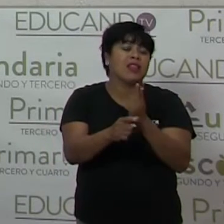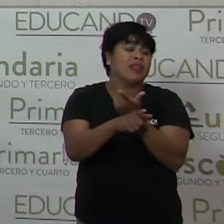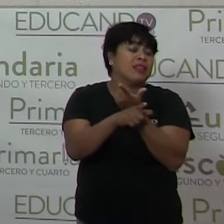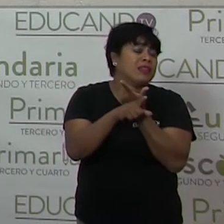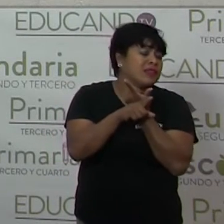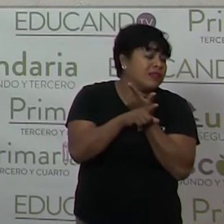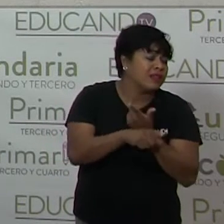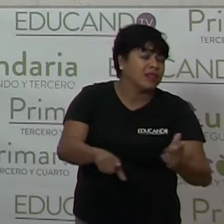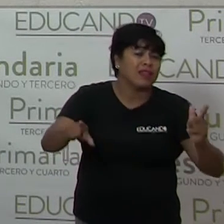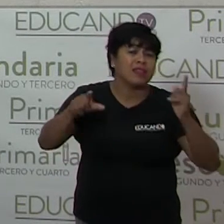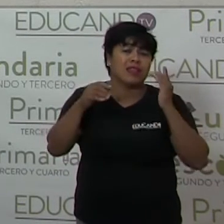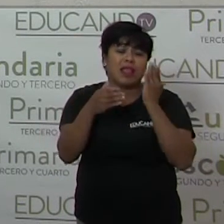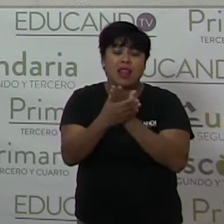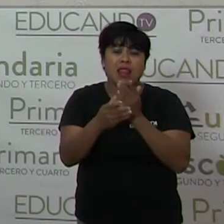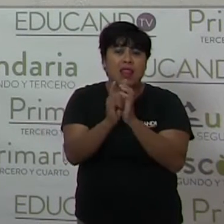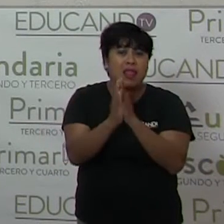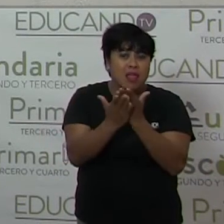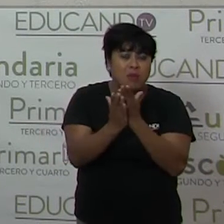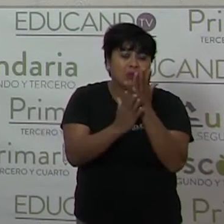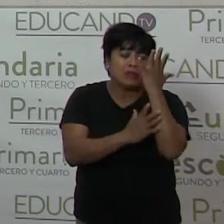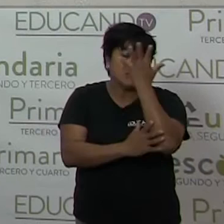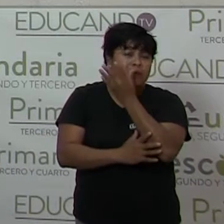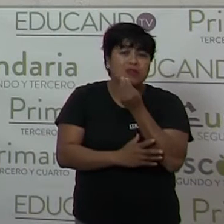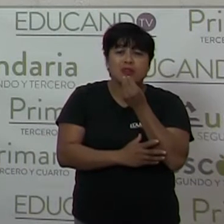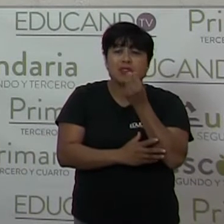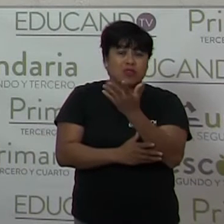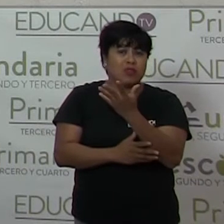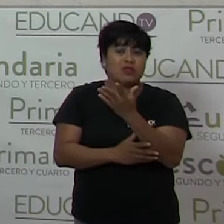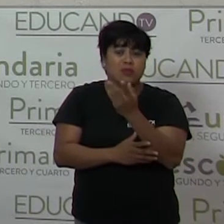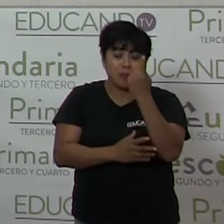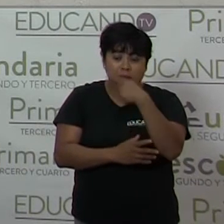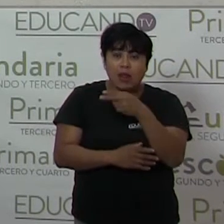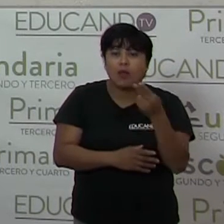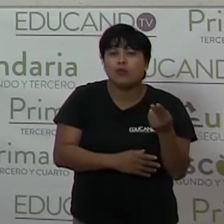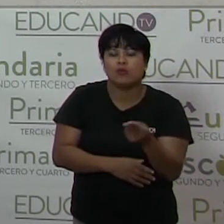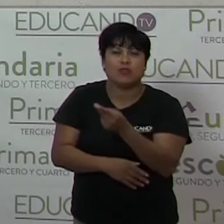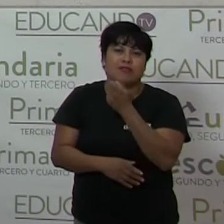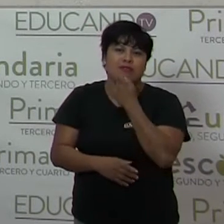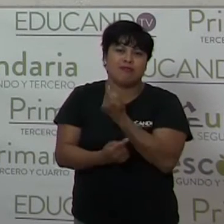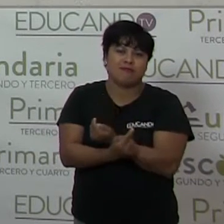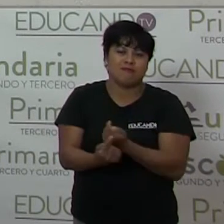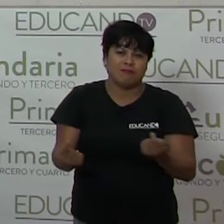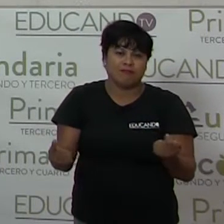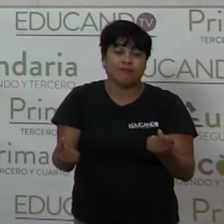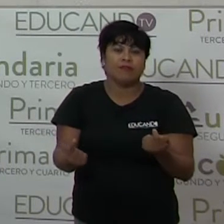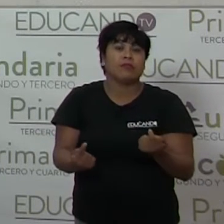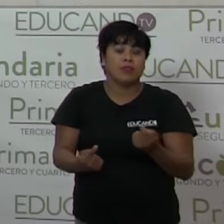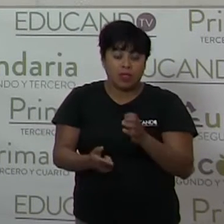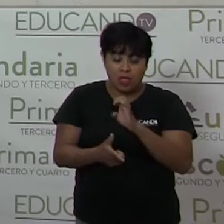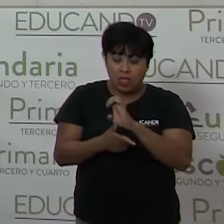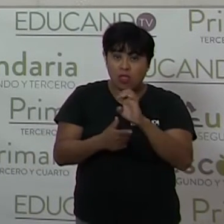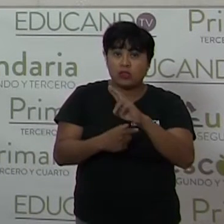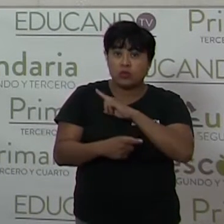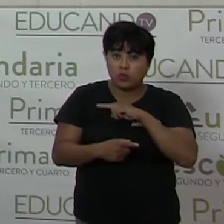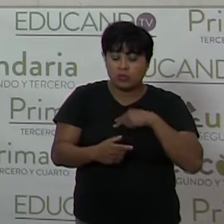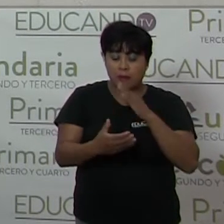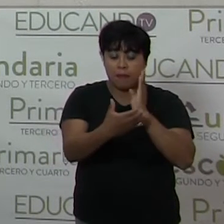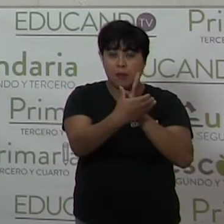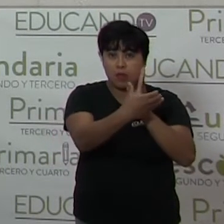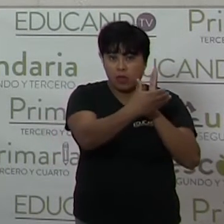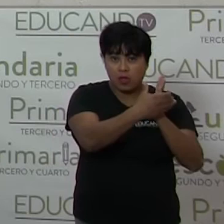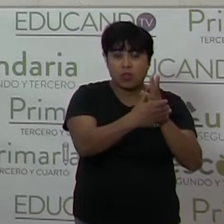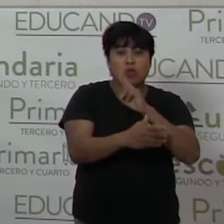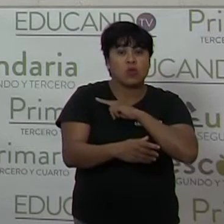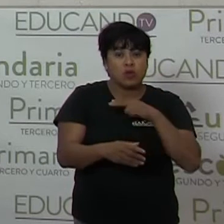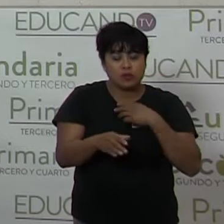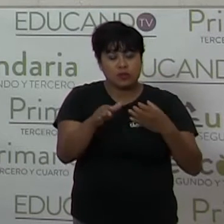cantidad de libros hermosos que hay editados especialmente para ustedes entonces en nuestra biblioteca de